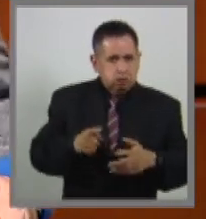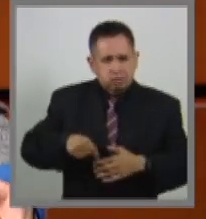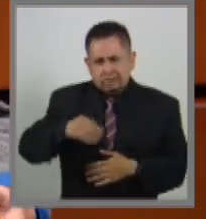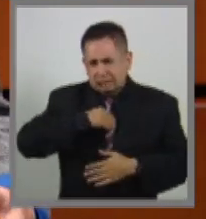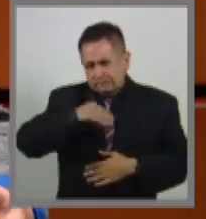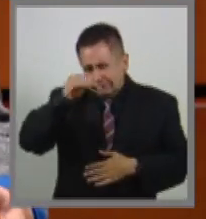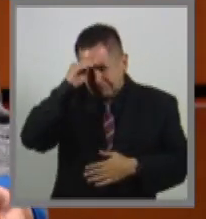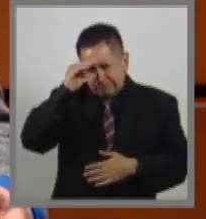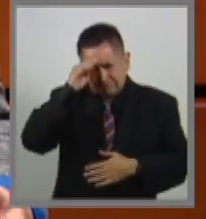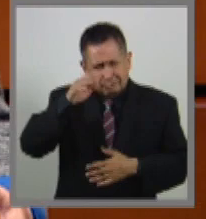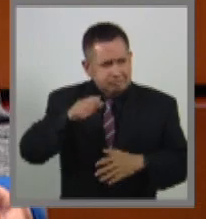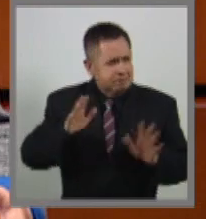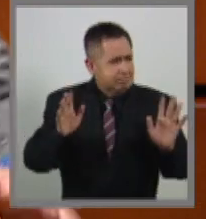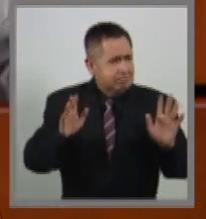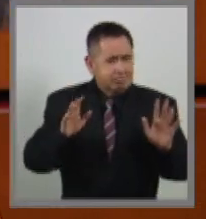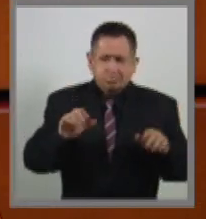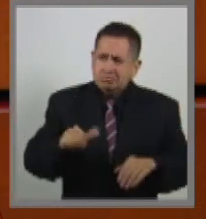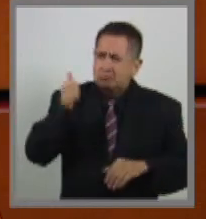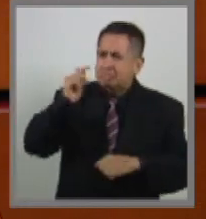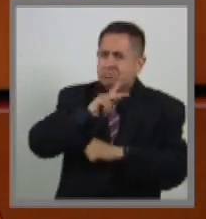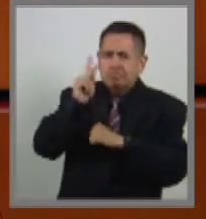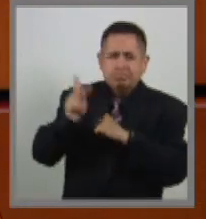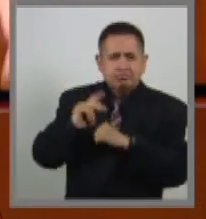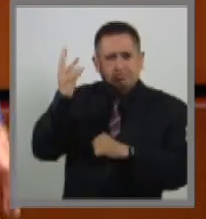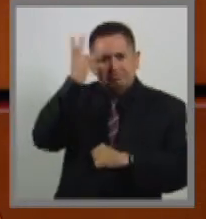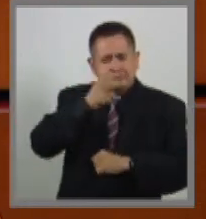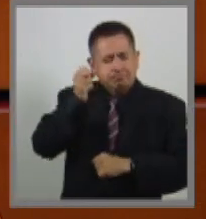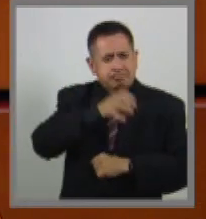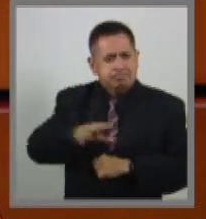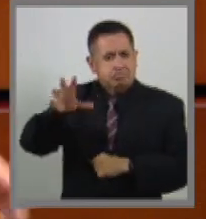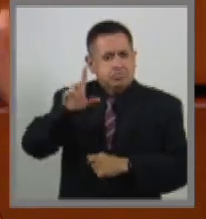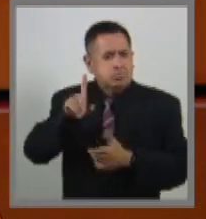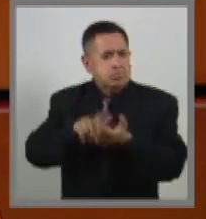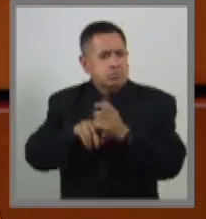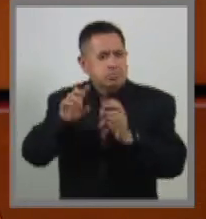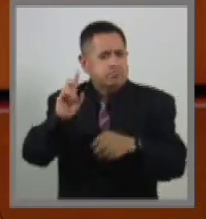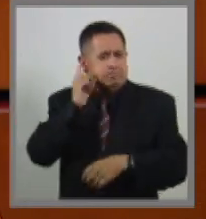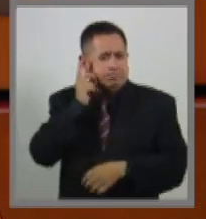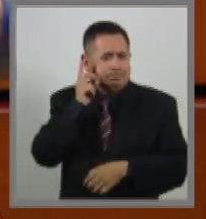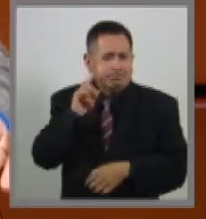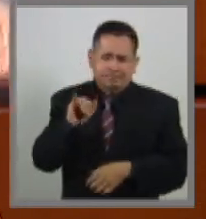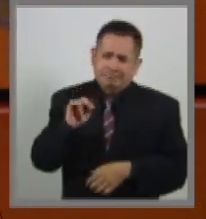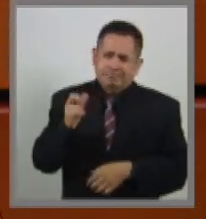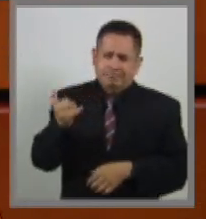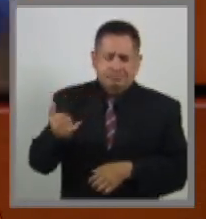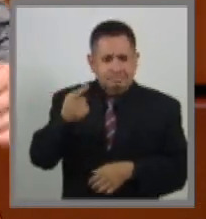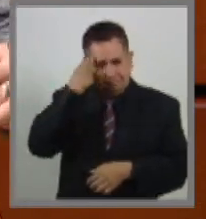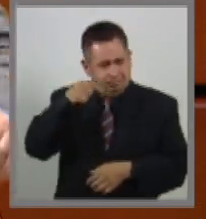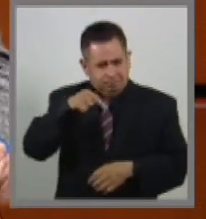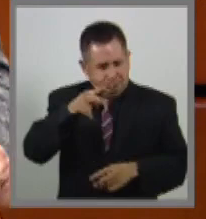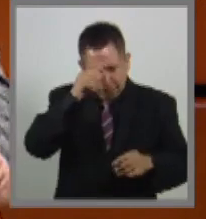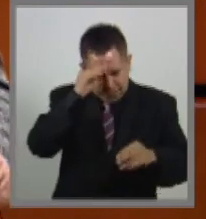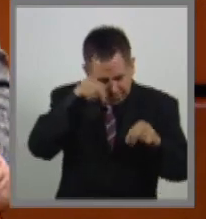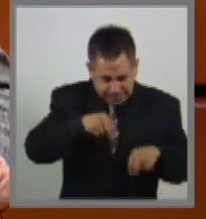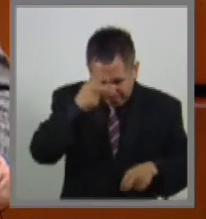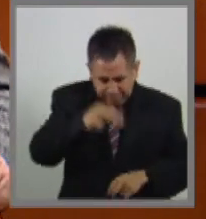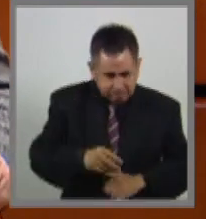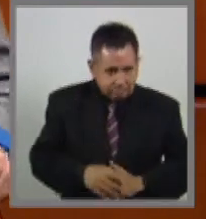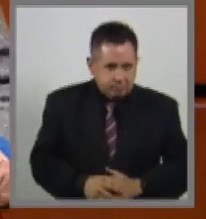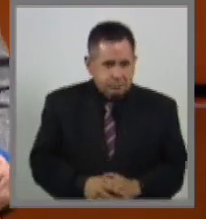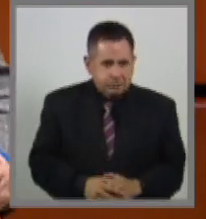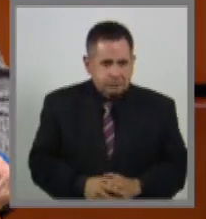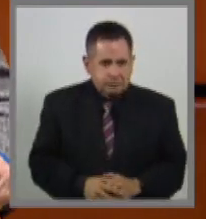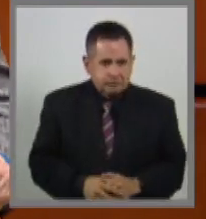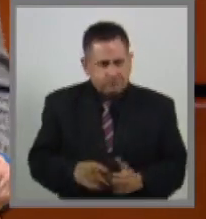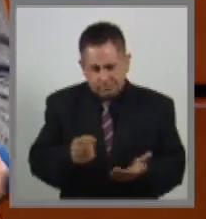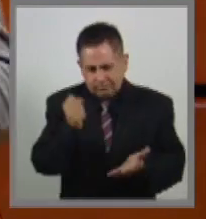que viven en Alicia, en el País de las Maravillas, o en Disneylandia, pero en México no. Los